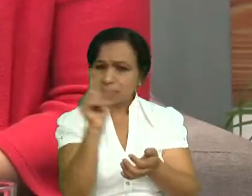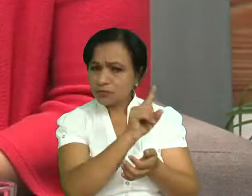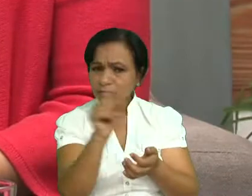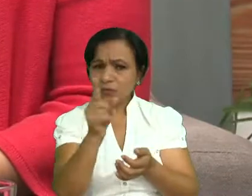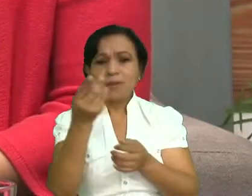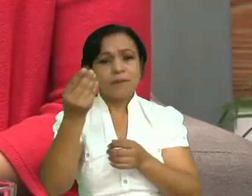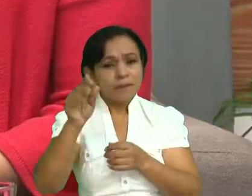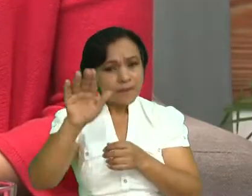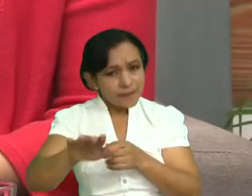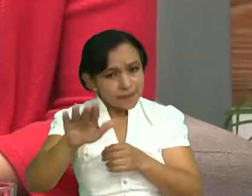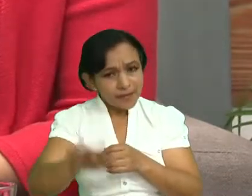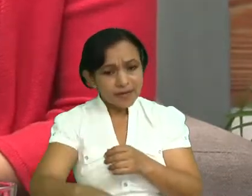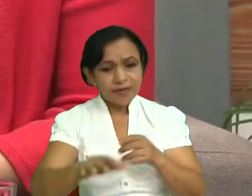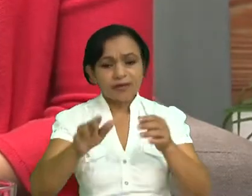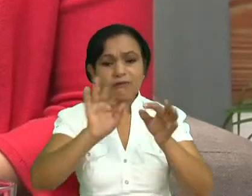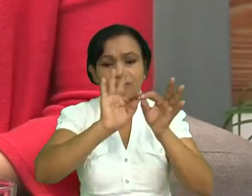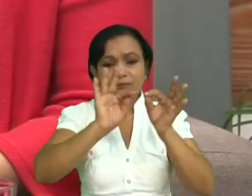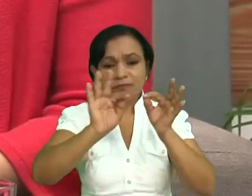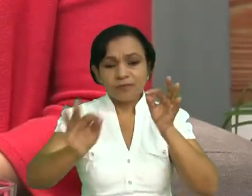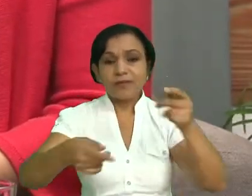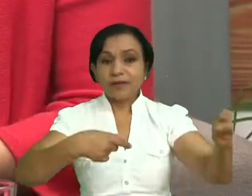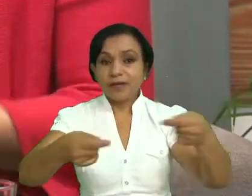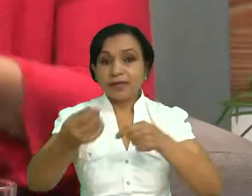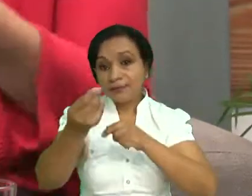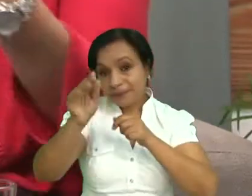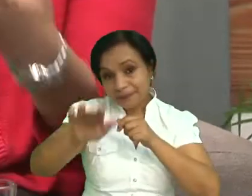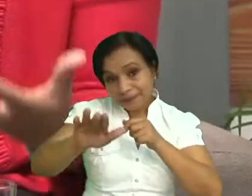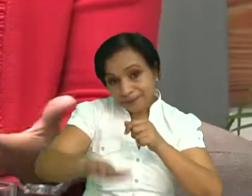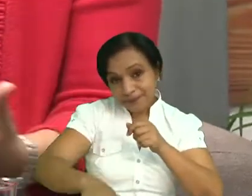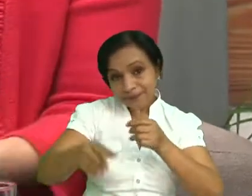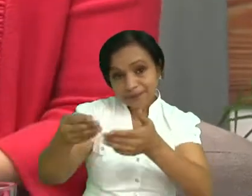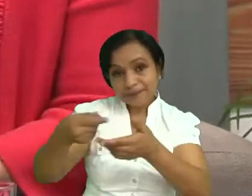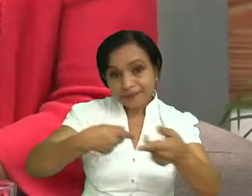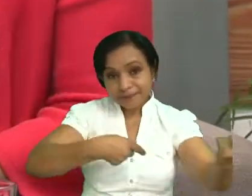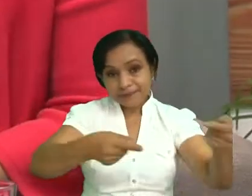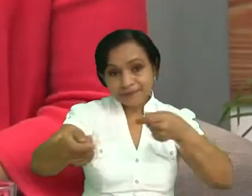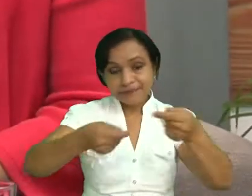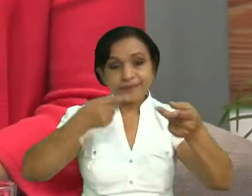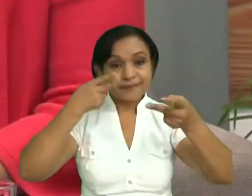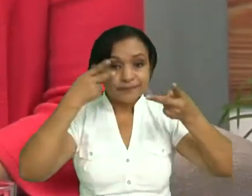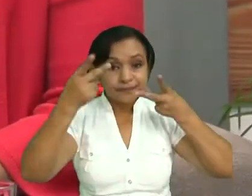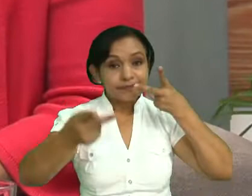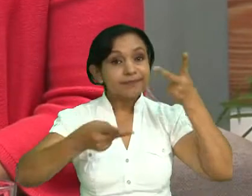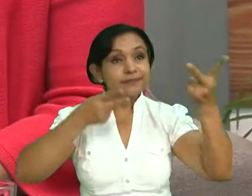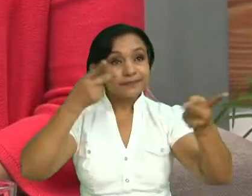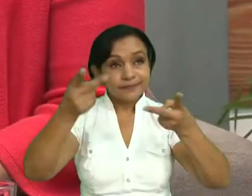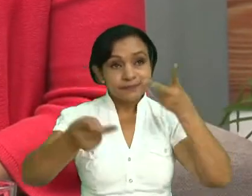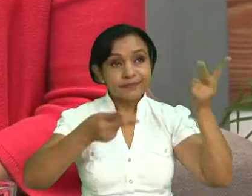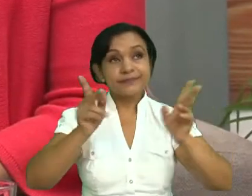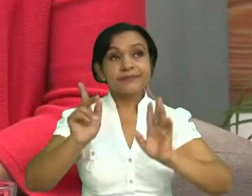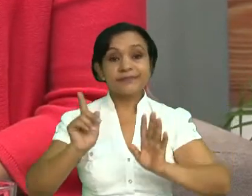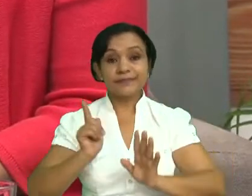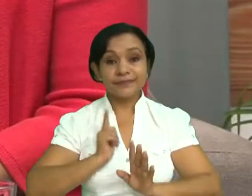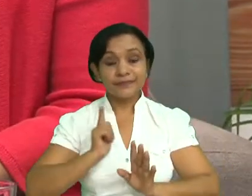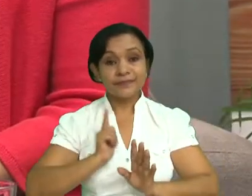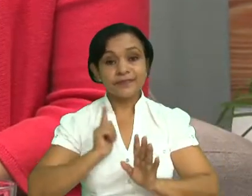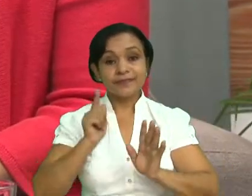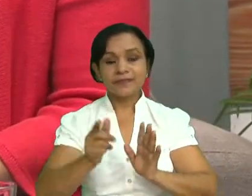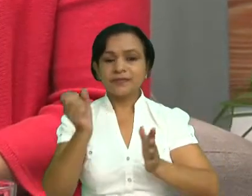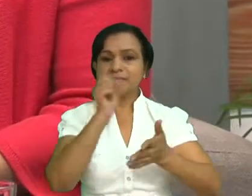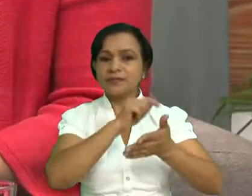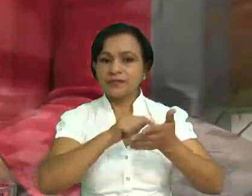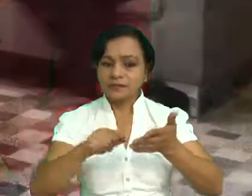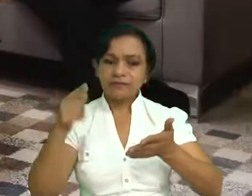como decía, ferias de descuento. Y nosotros, además de hacer esa visita de que tenemos nosotros